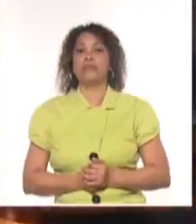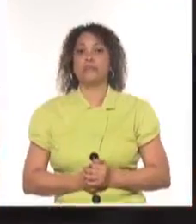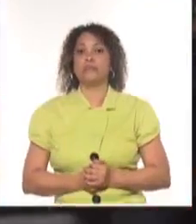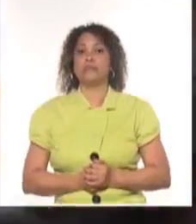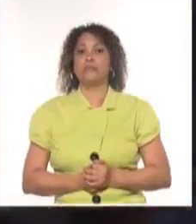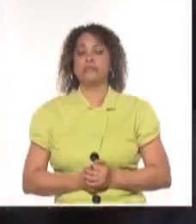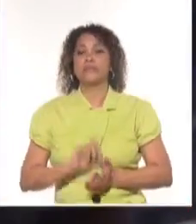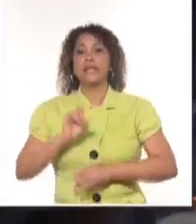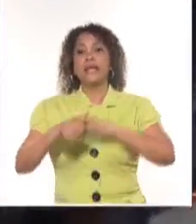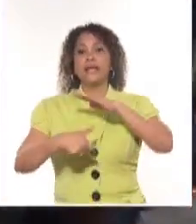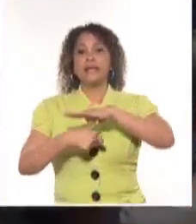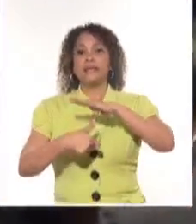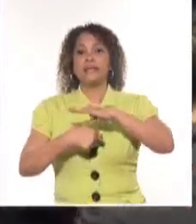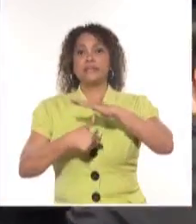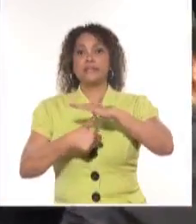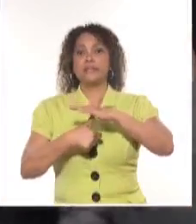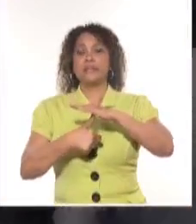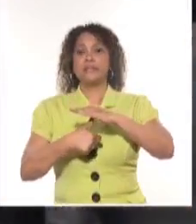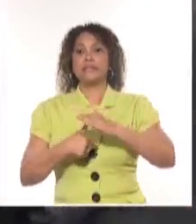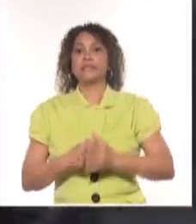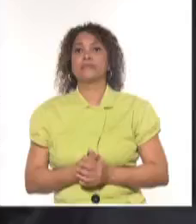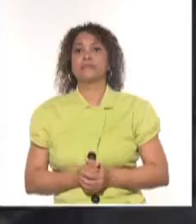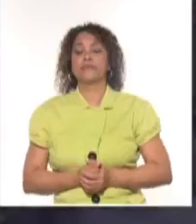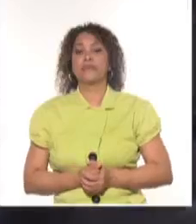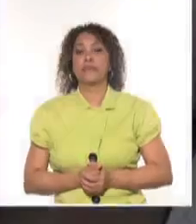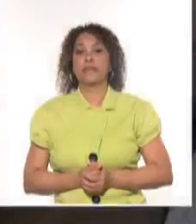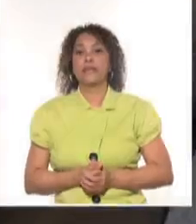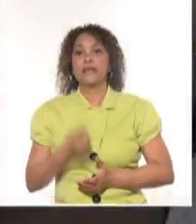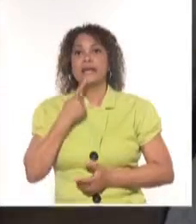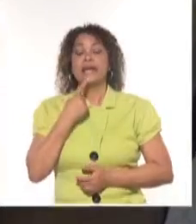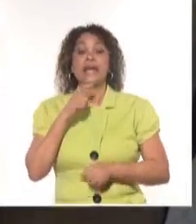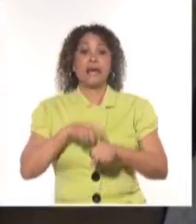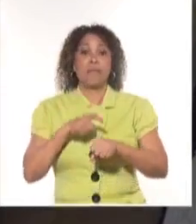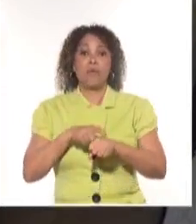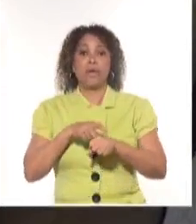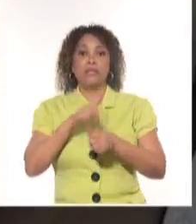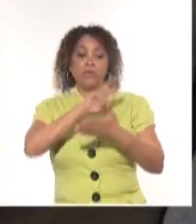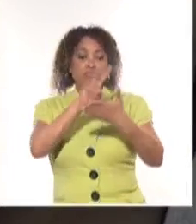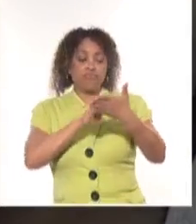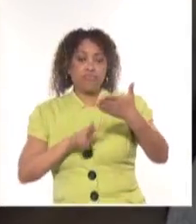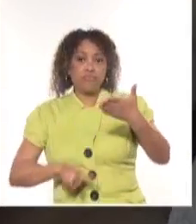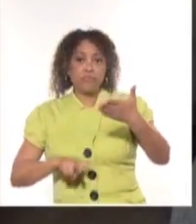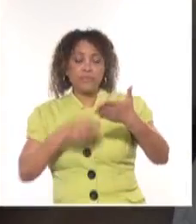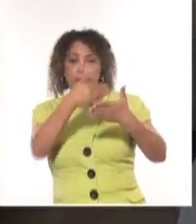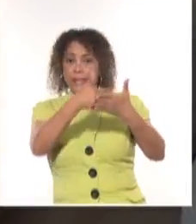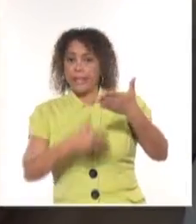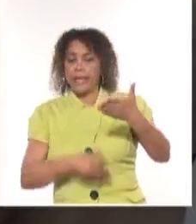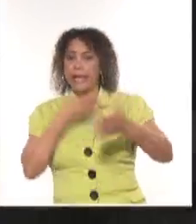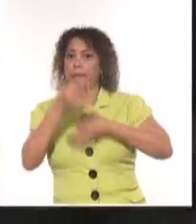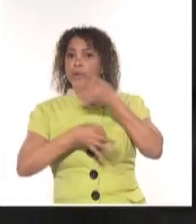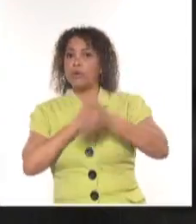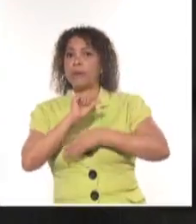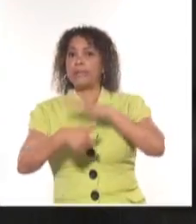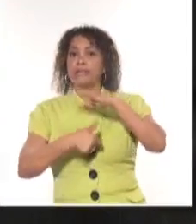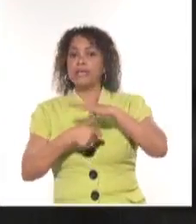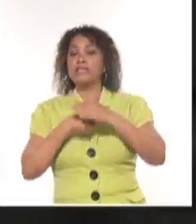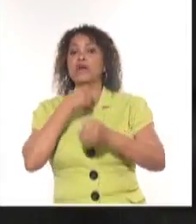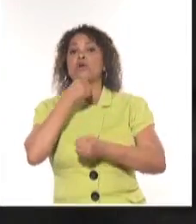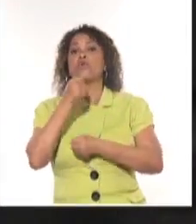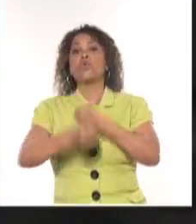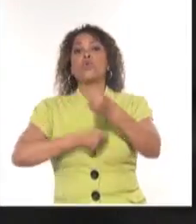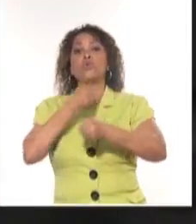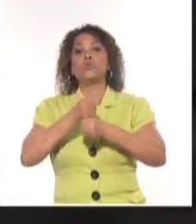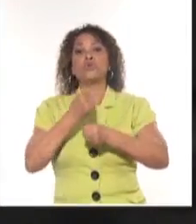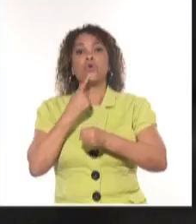presidente interino del tribunal, Moon Hyun-dae, durante la lectura del veredicto dijo que el presidente utilizó fuerzas armadas con